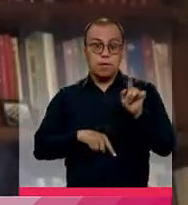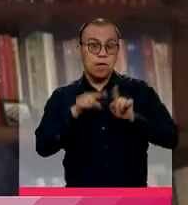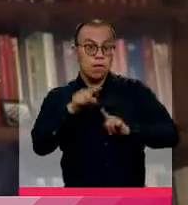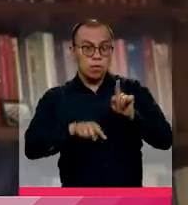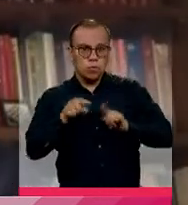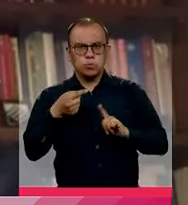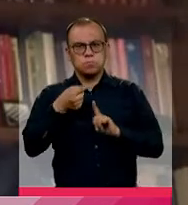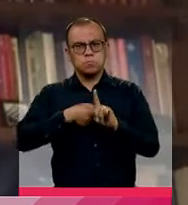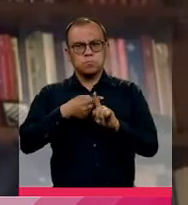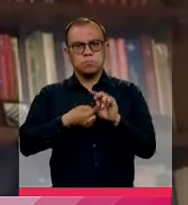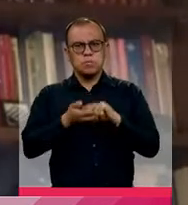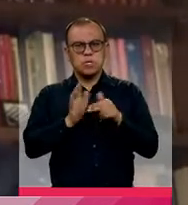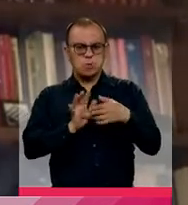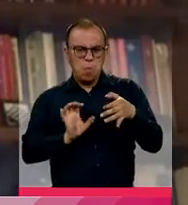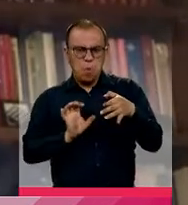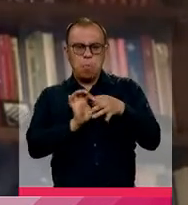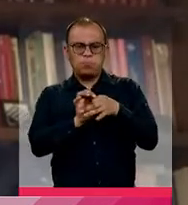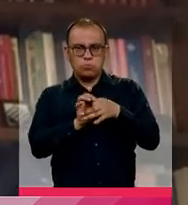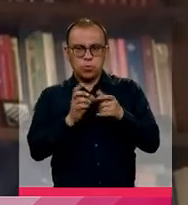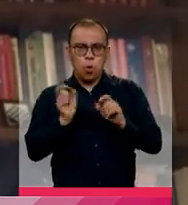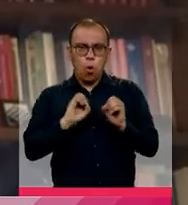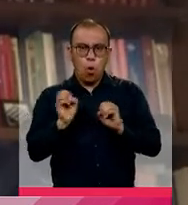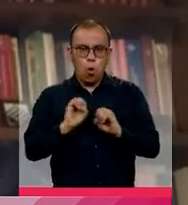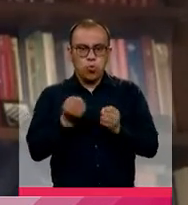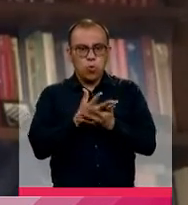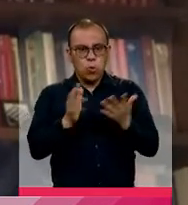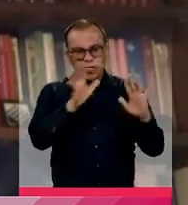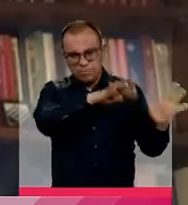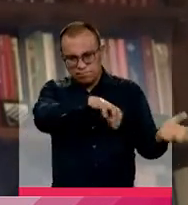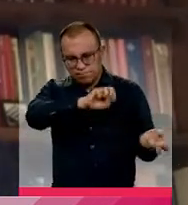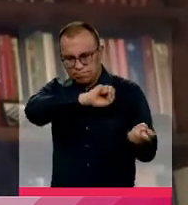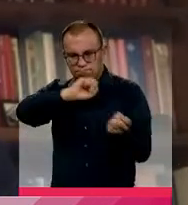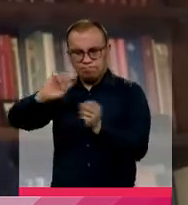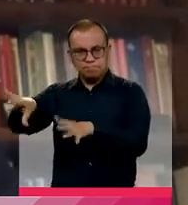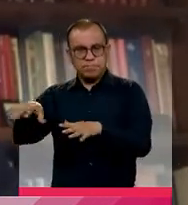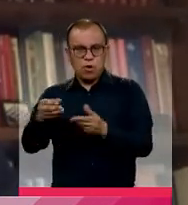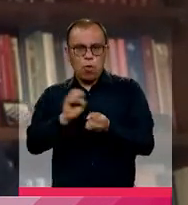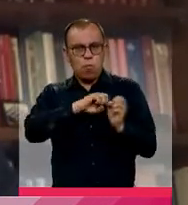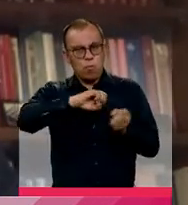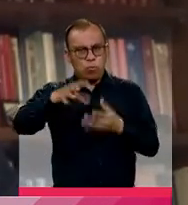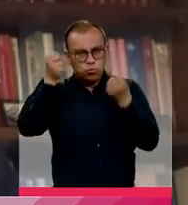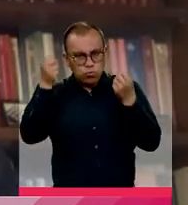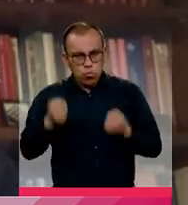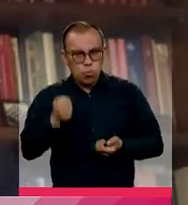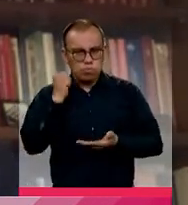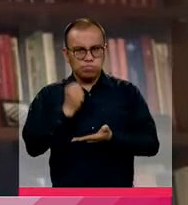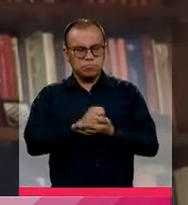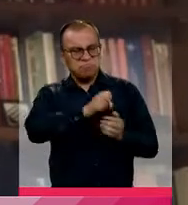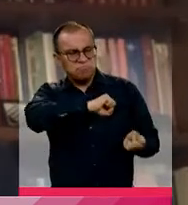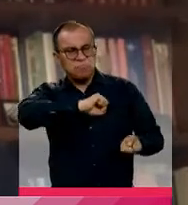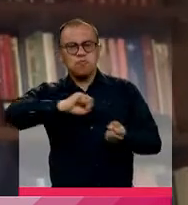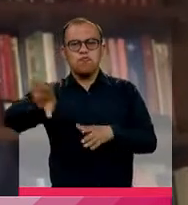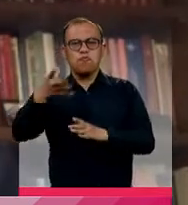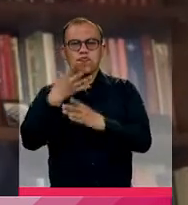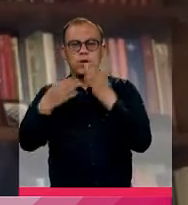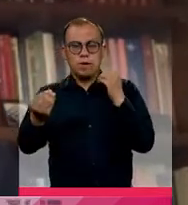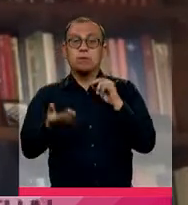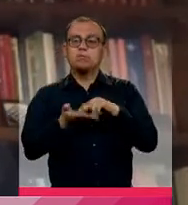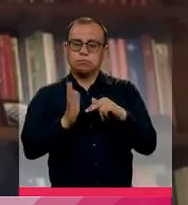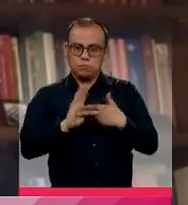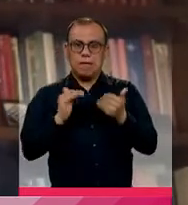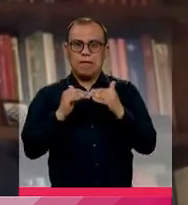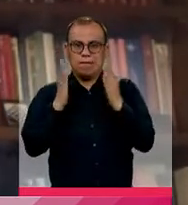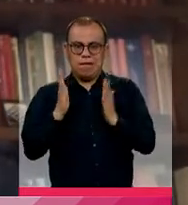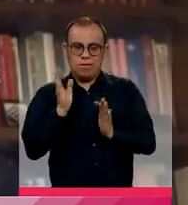terminan colocando candados sacándole sus bienes y expulsando los de manera arbitraria y es ahí donde la casa de justicia ha